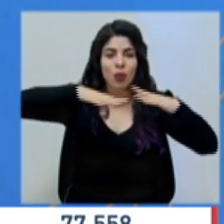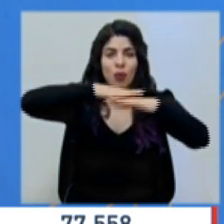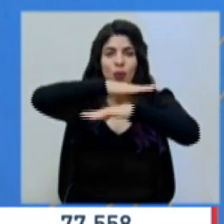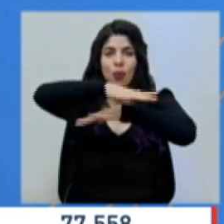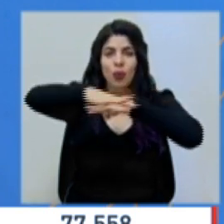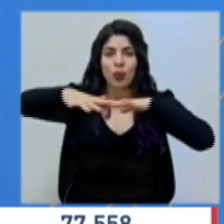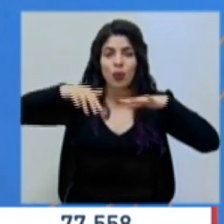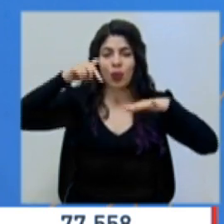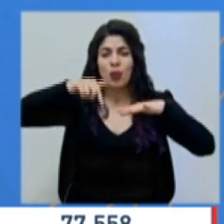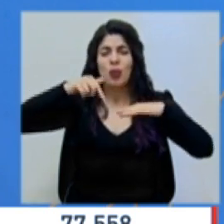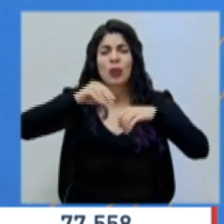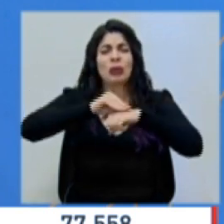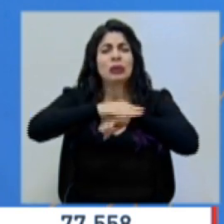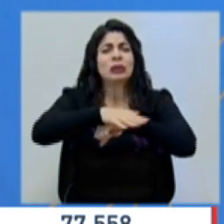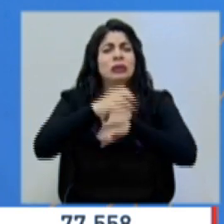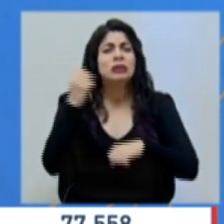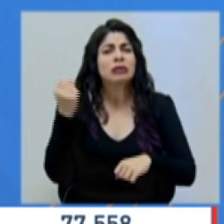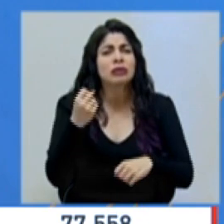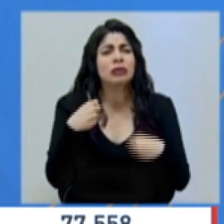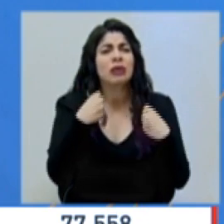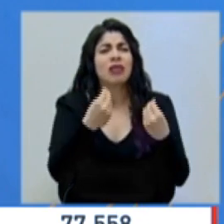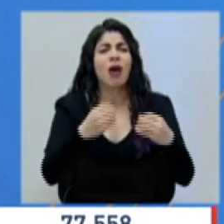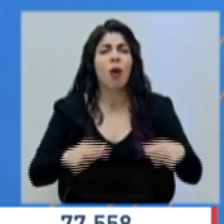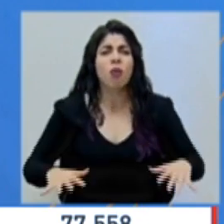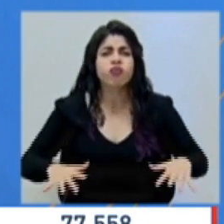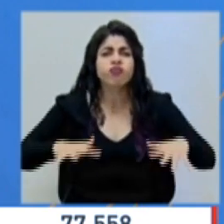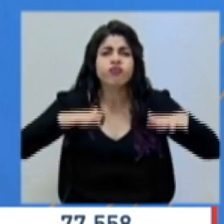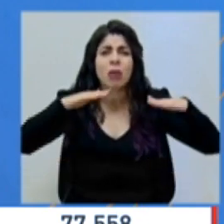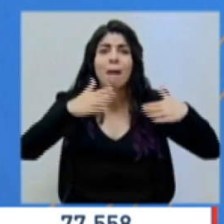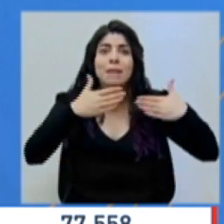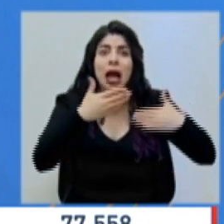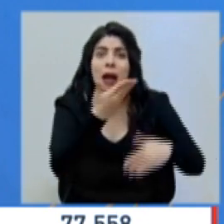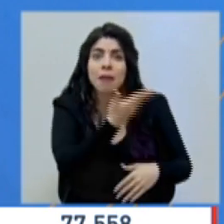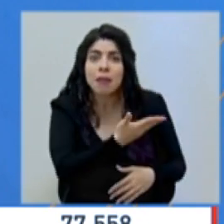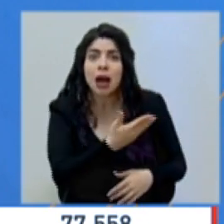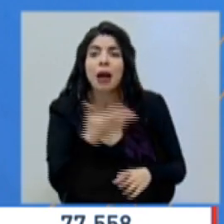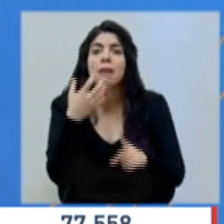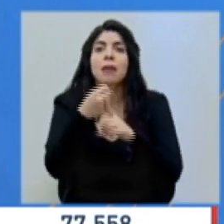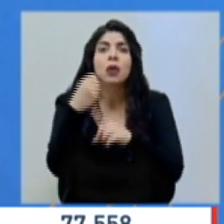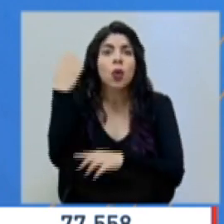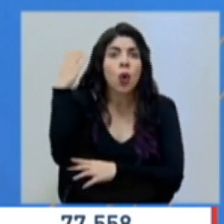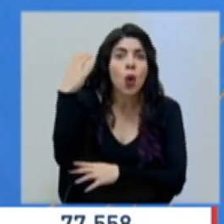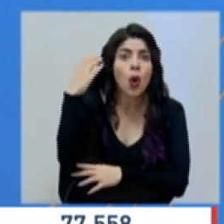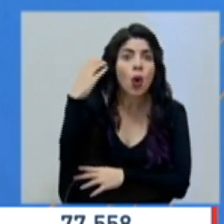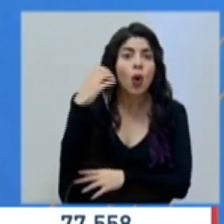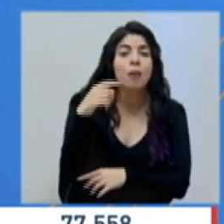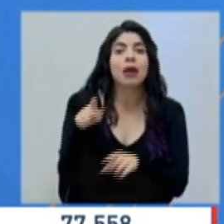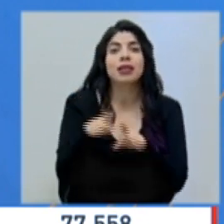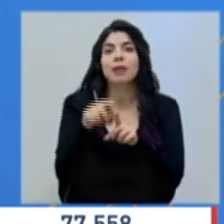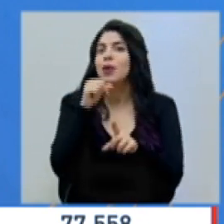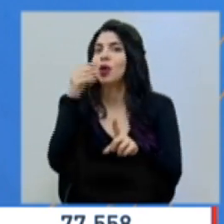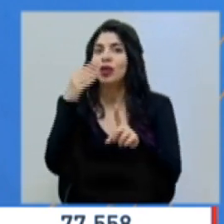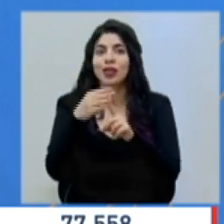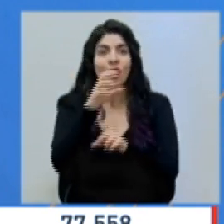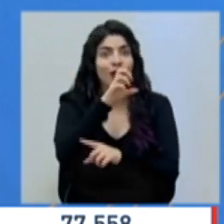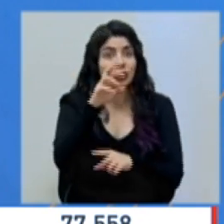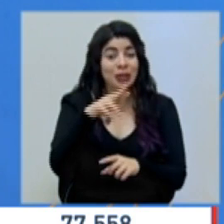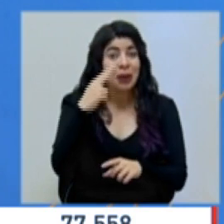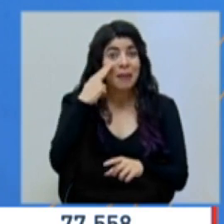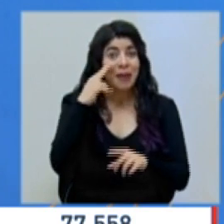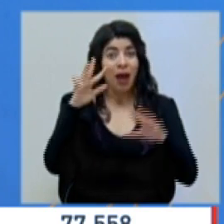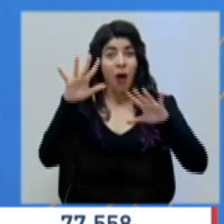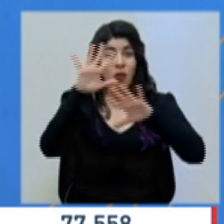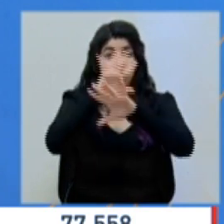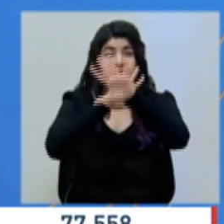todos los efectos que ha tenido, produciendo inundaciones en Panamá, afectando a Colombia, de manera indirecta a Costa Rica. Vean que el tamaño del